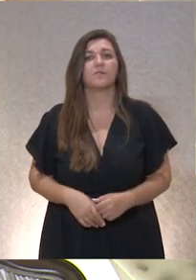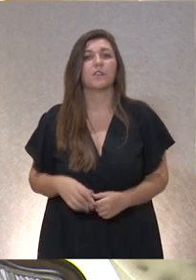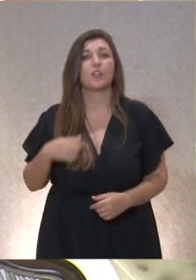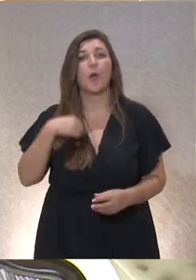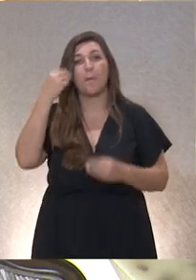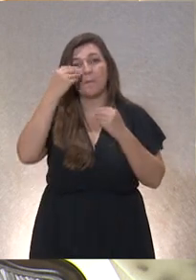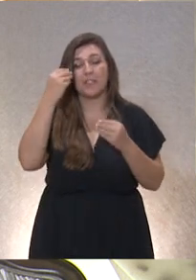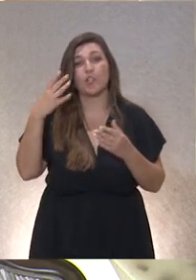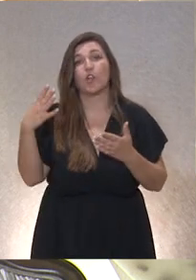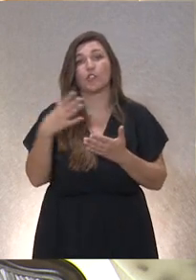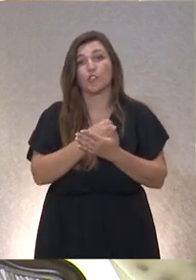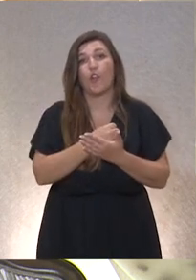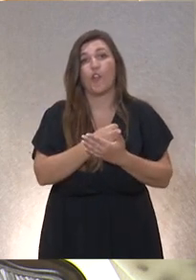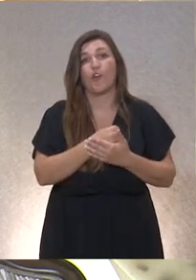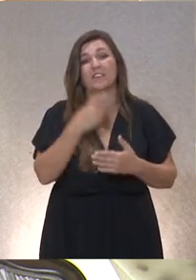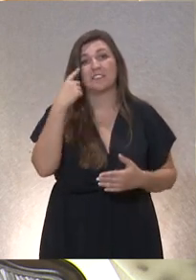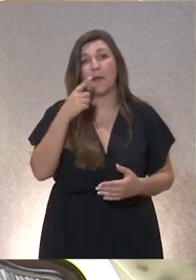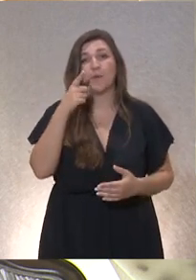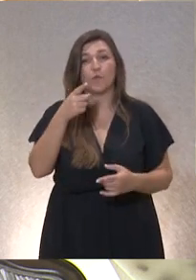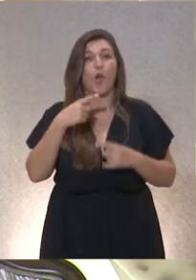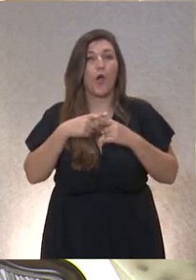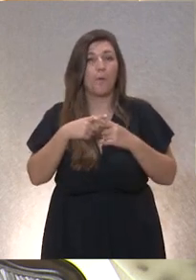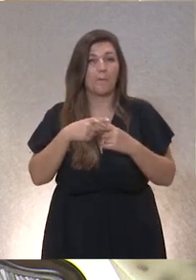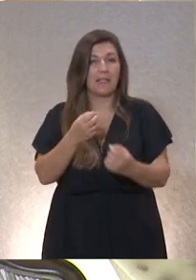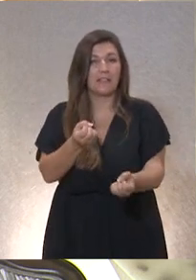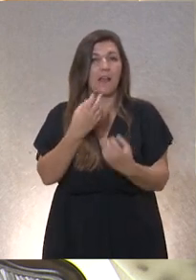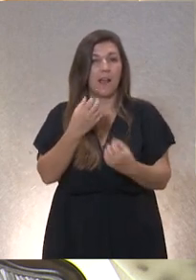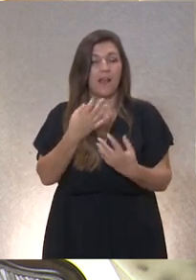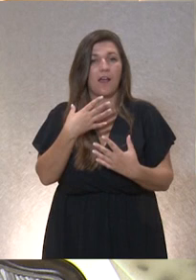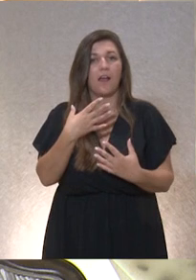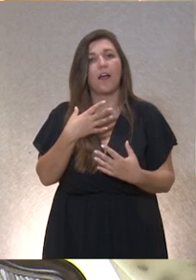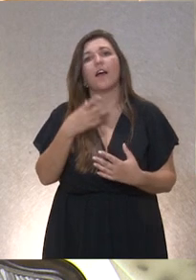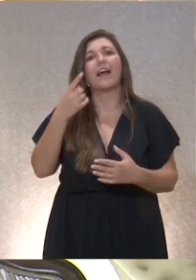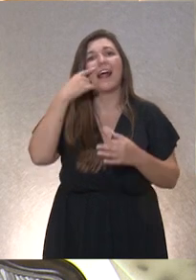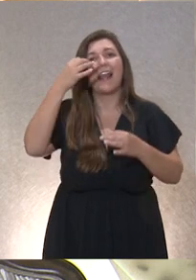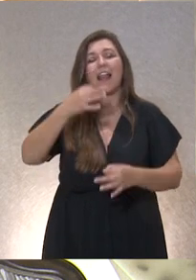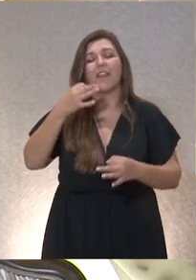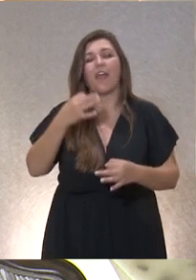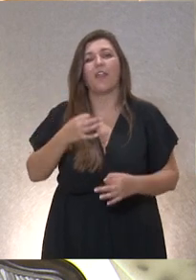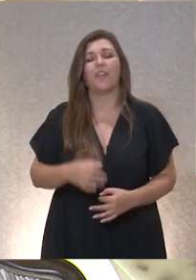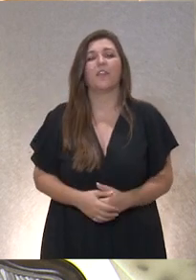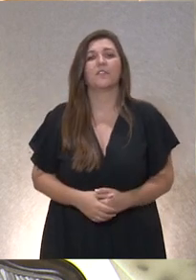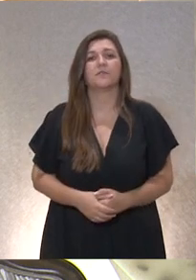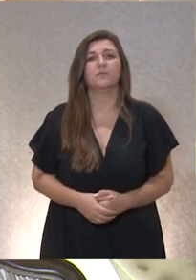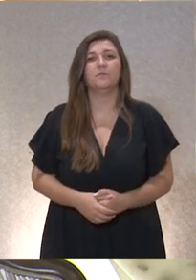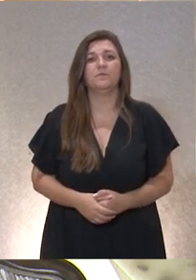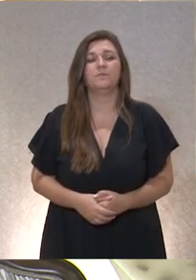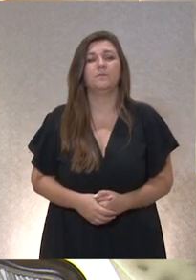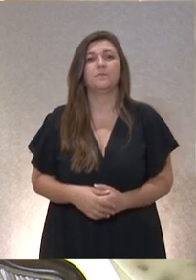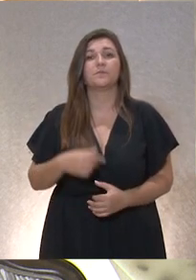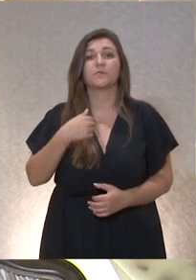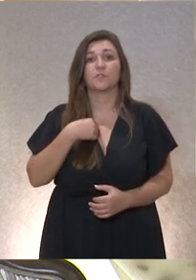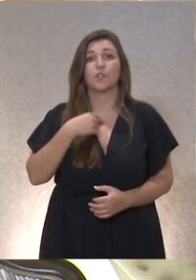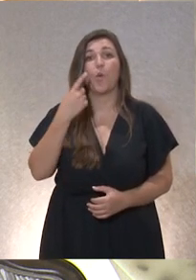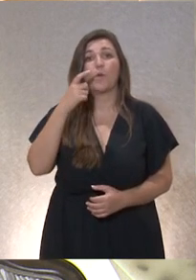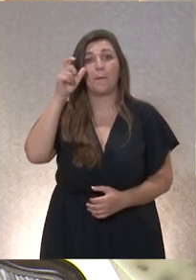todos nos hacemos eco de lo que ha compartido hoy con nosotros y tristemente es la realidad que nos acompaña eh yo soy una persona